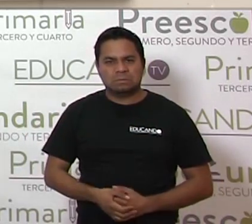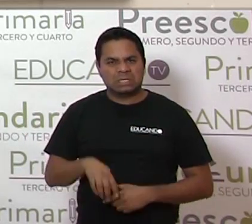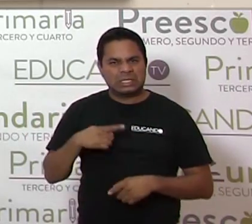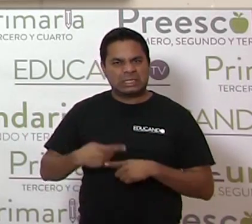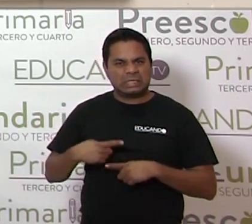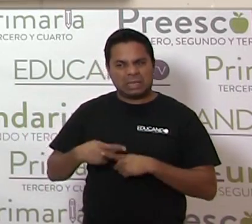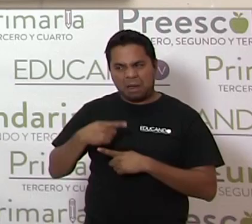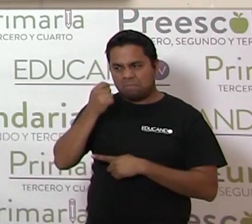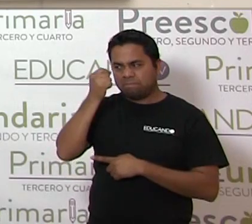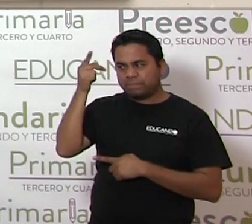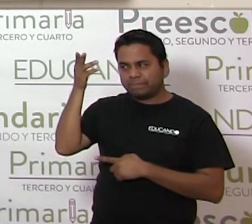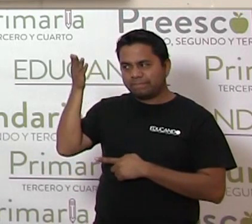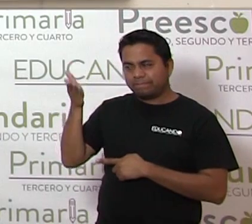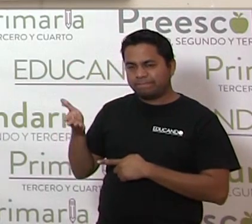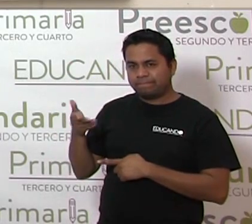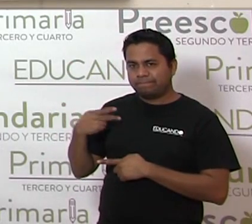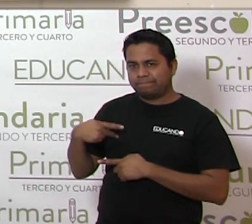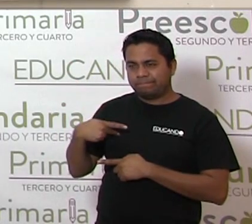esta persona?